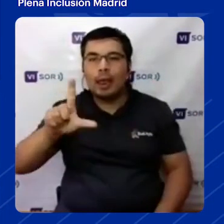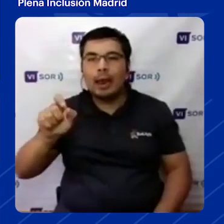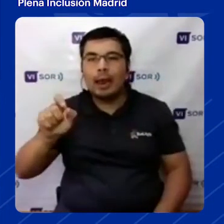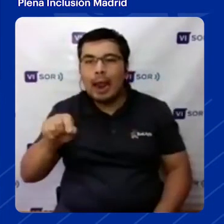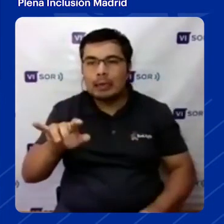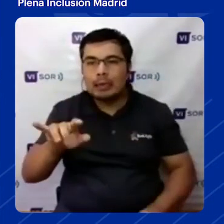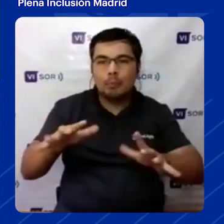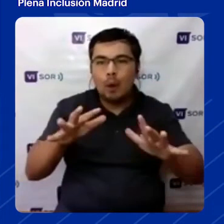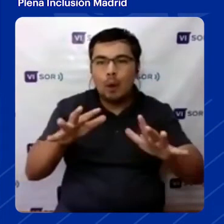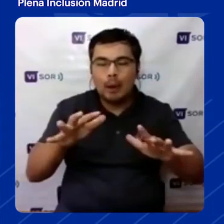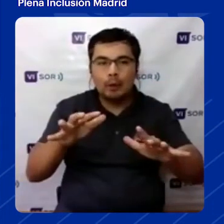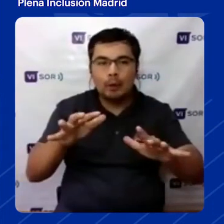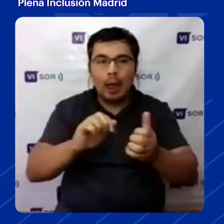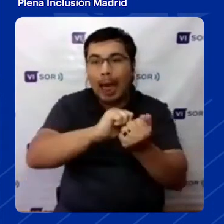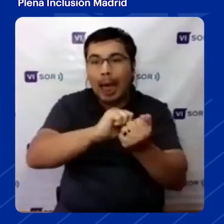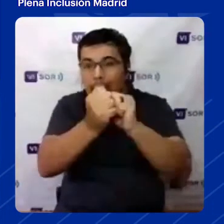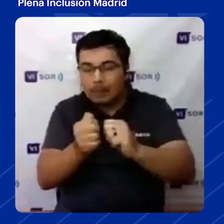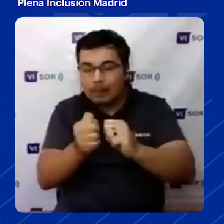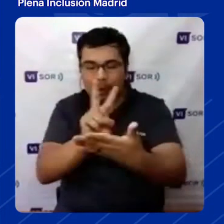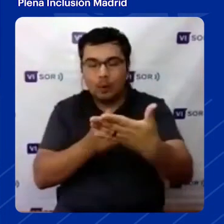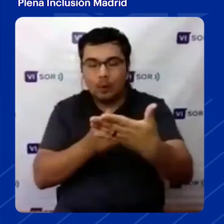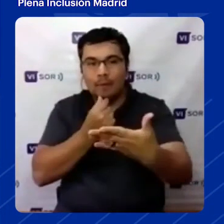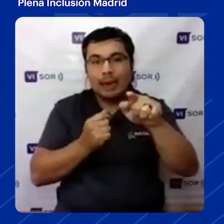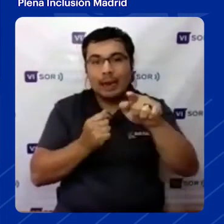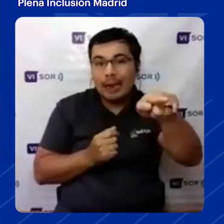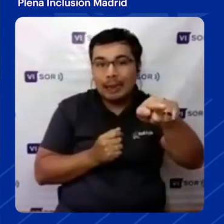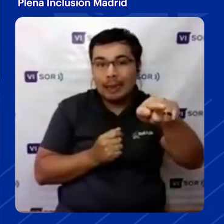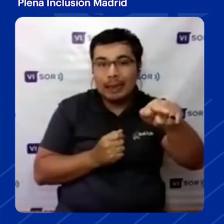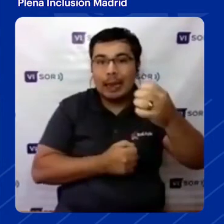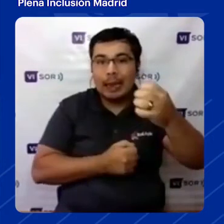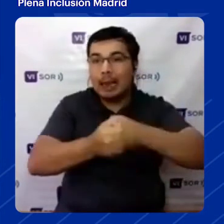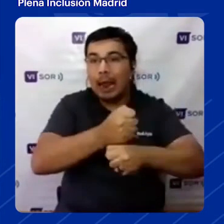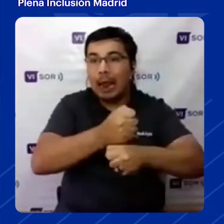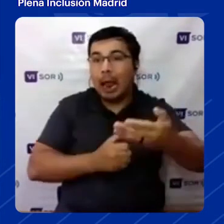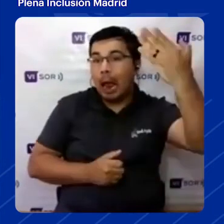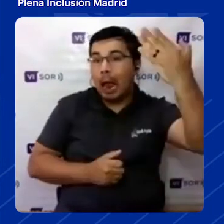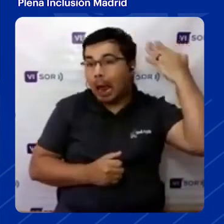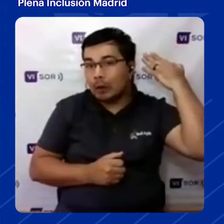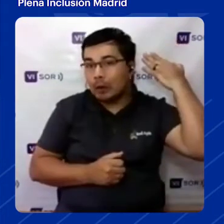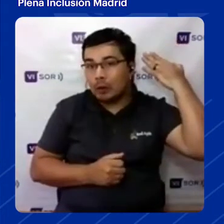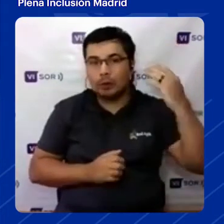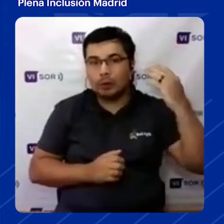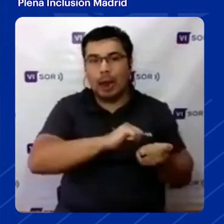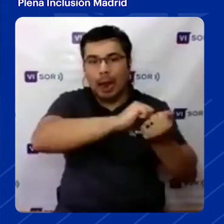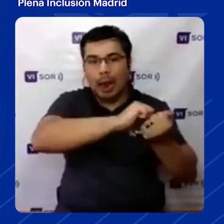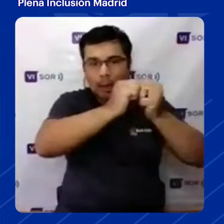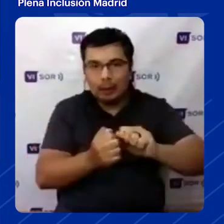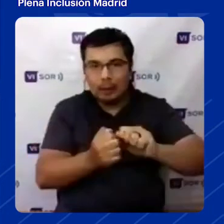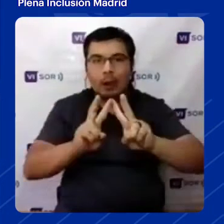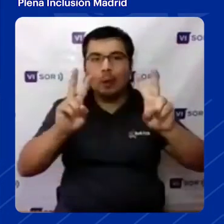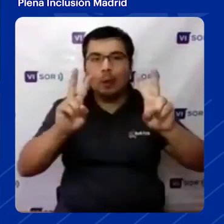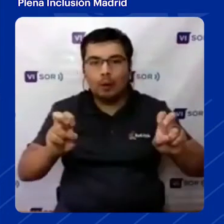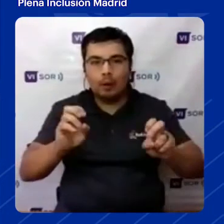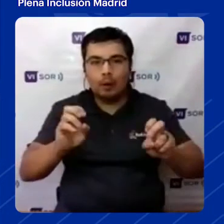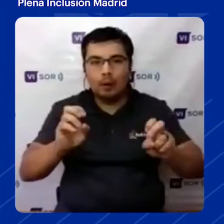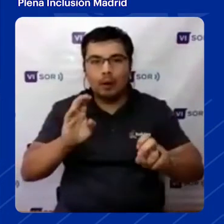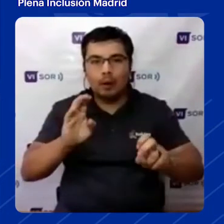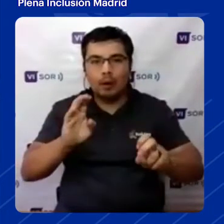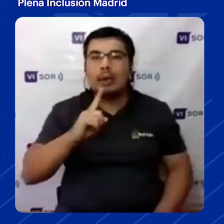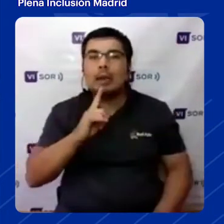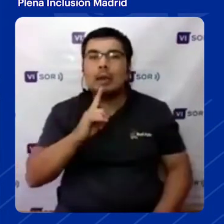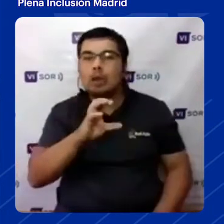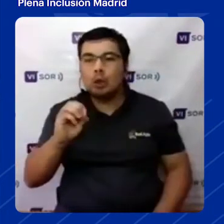Esta es una que publicamos el año pasado, que corresponde con un episodio nacional de Benito Pérez Galdós, un autor